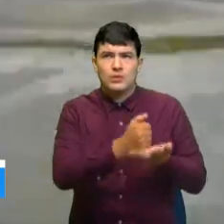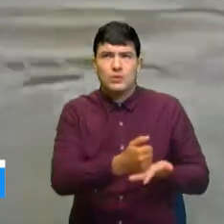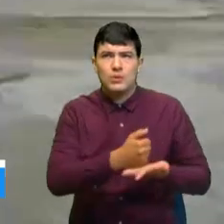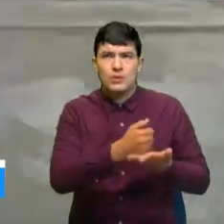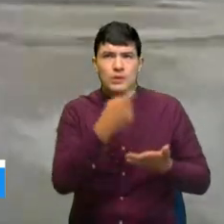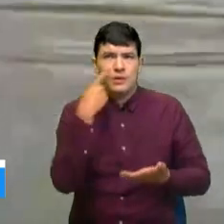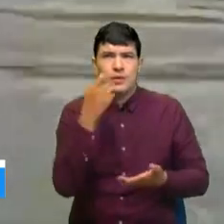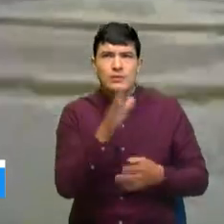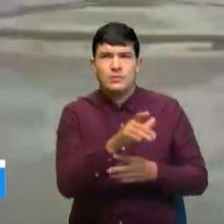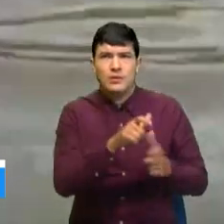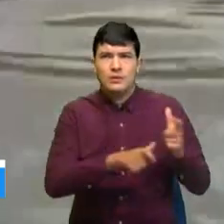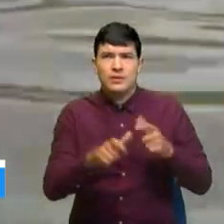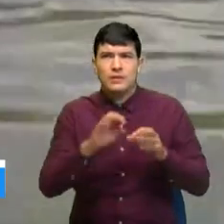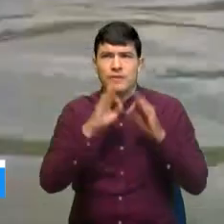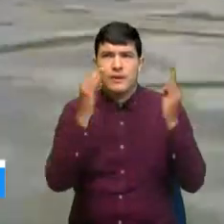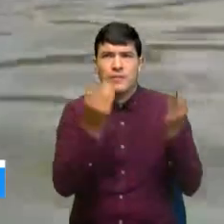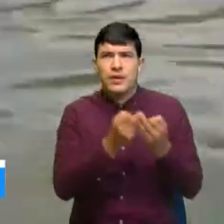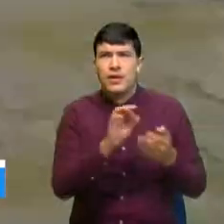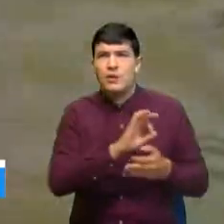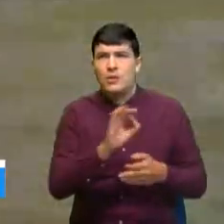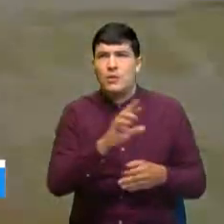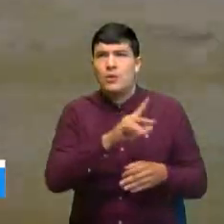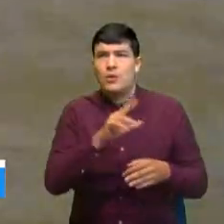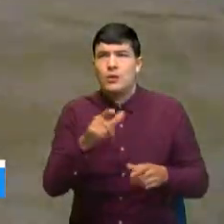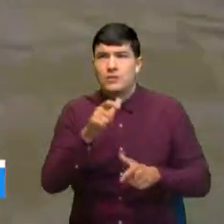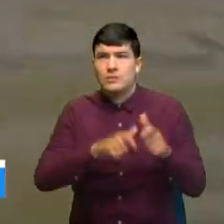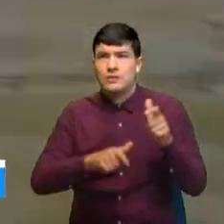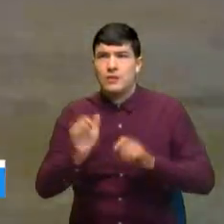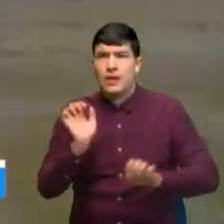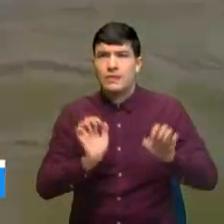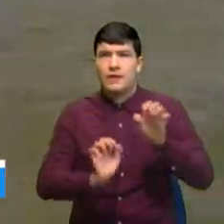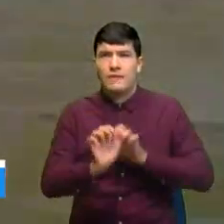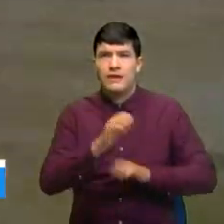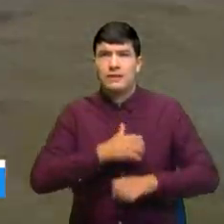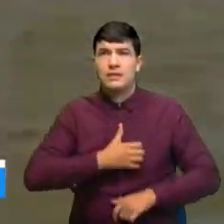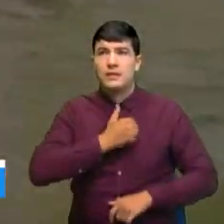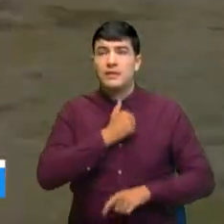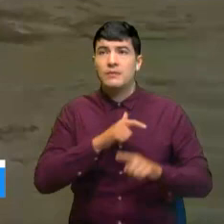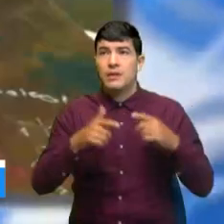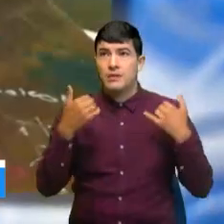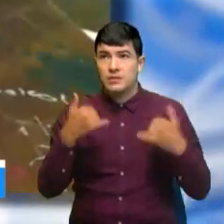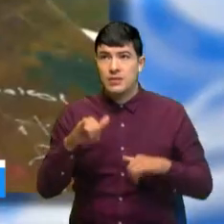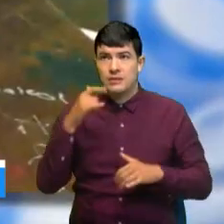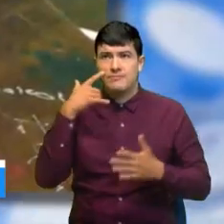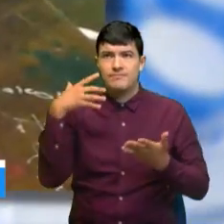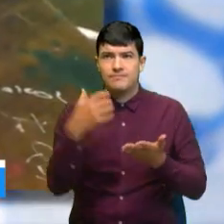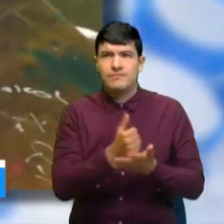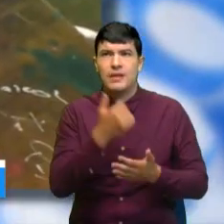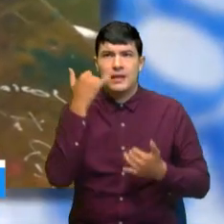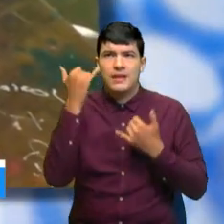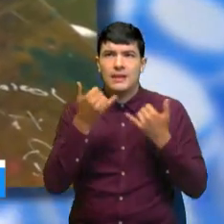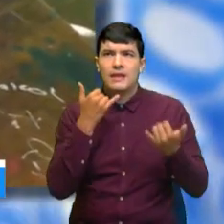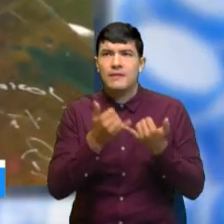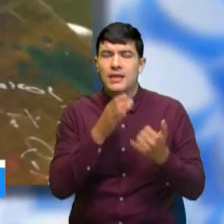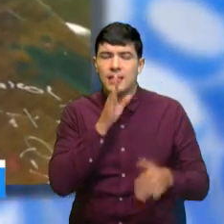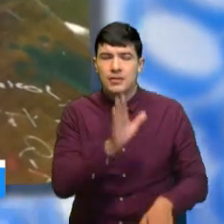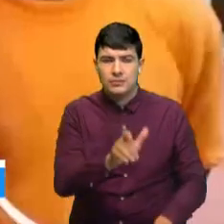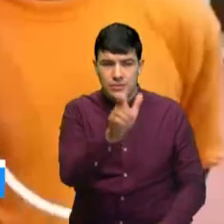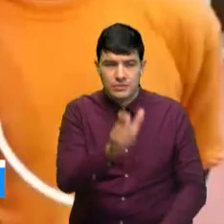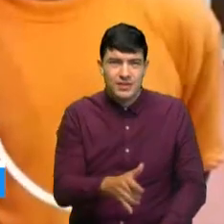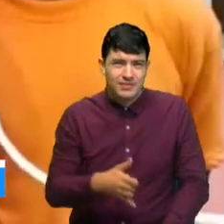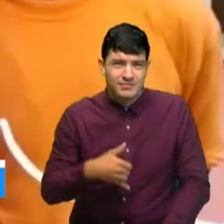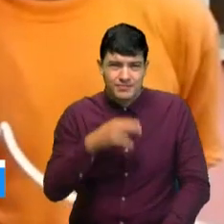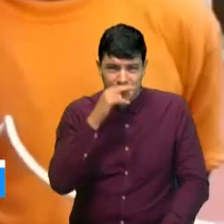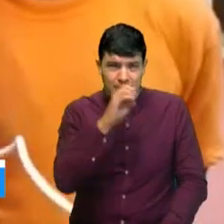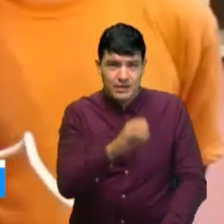con más familiares e incluso con otros miembros de la defensa civil se logró dar con el cuerpo del pequeño esta